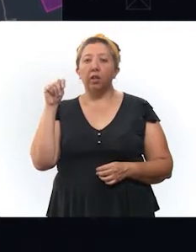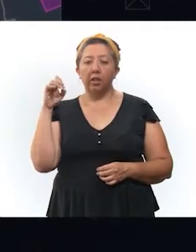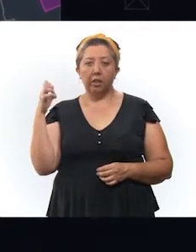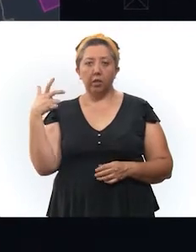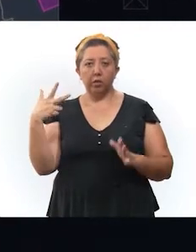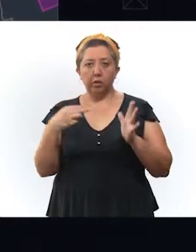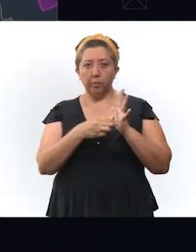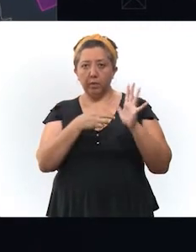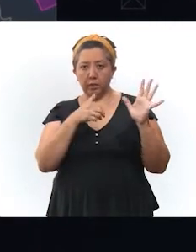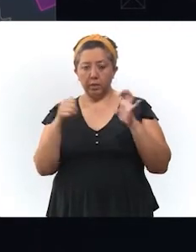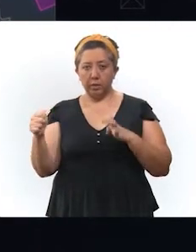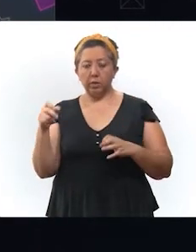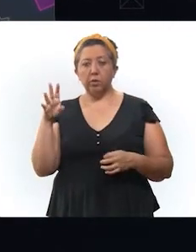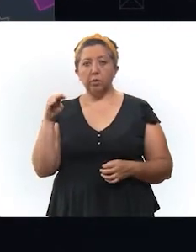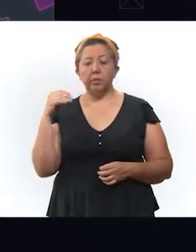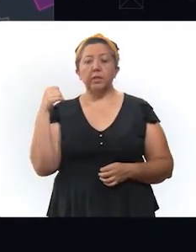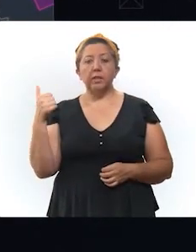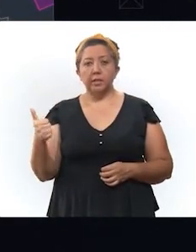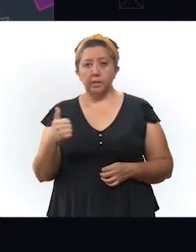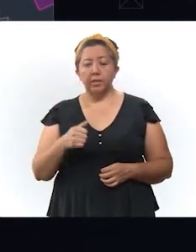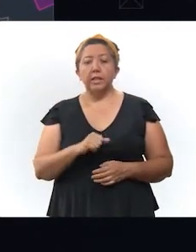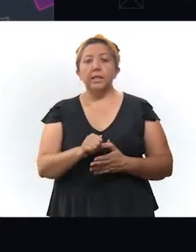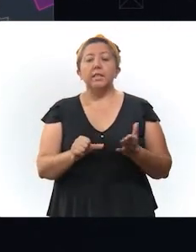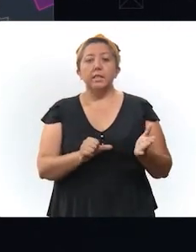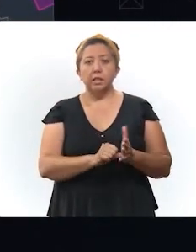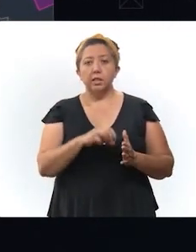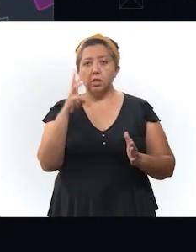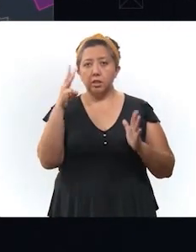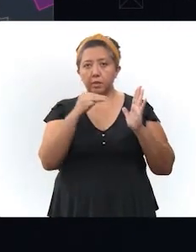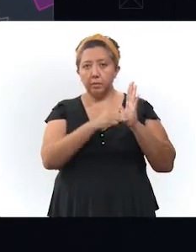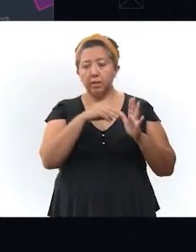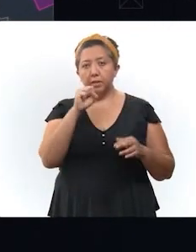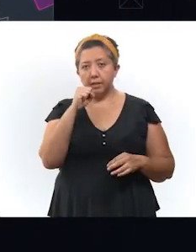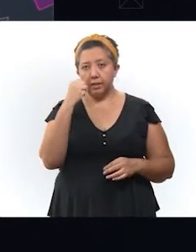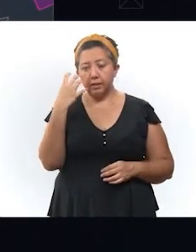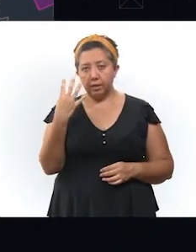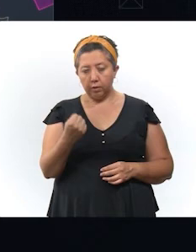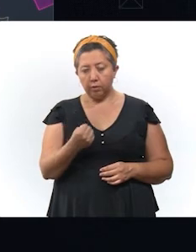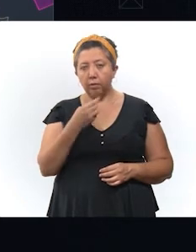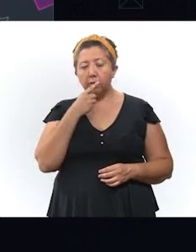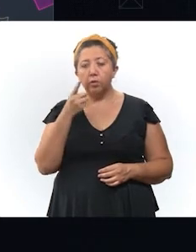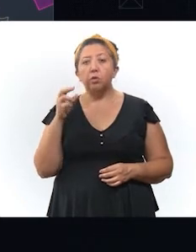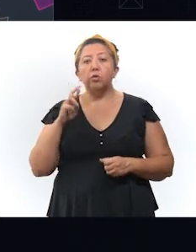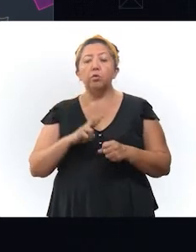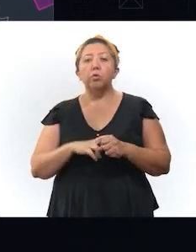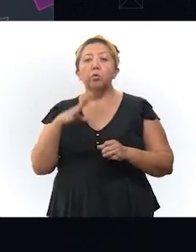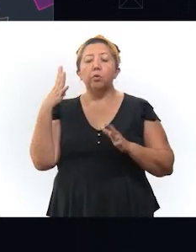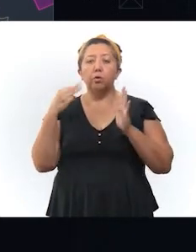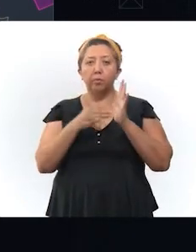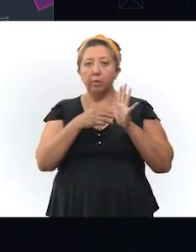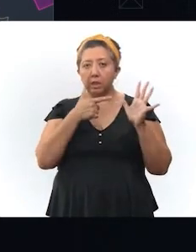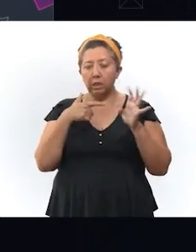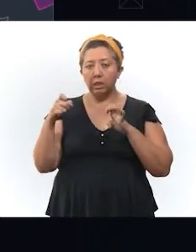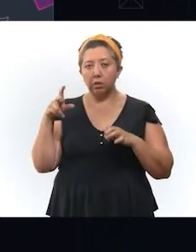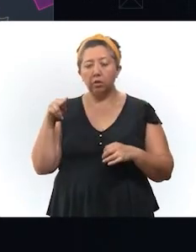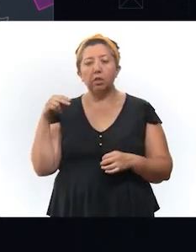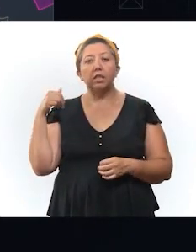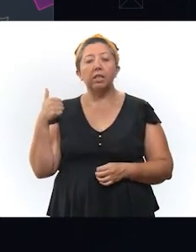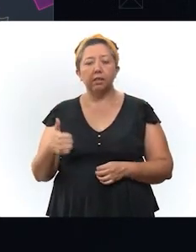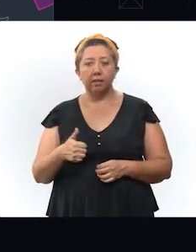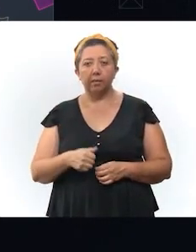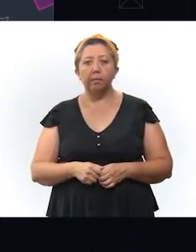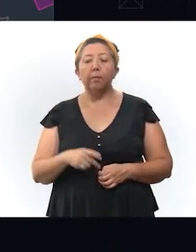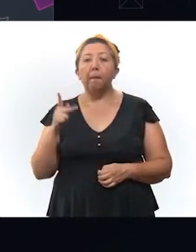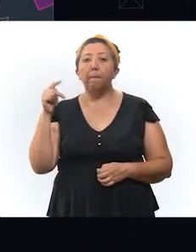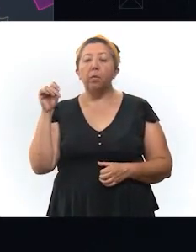oriente 8.696, en la zona centro 3.069, en la zona sur 4.786,